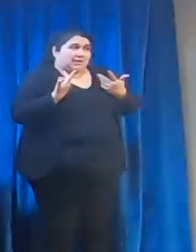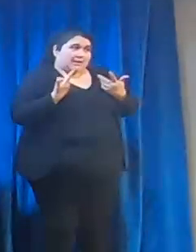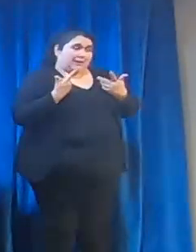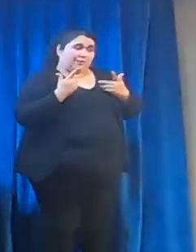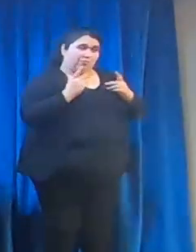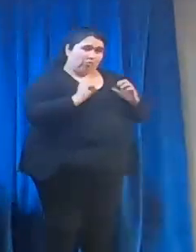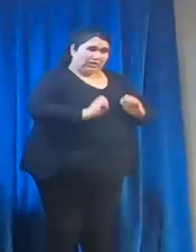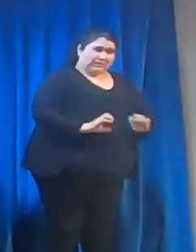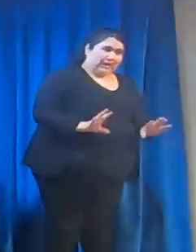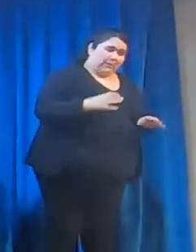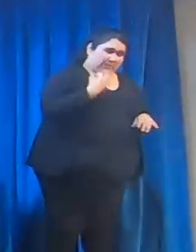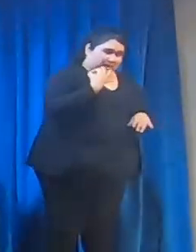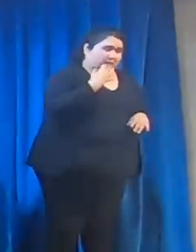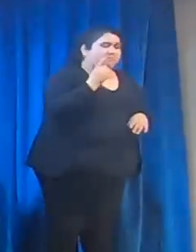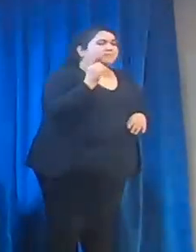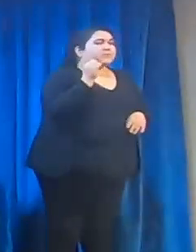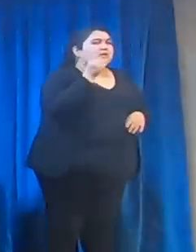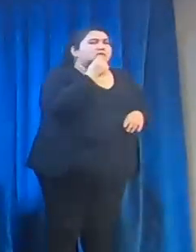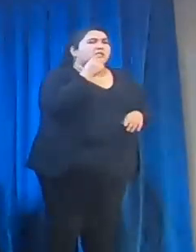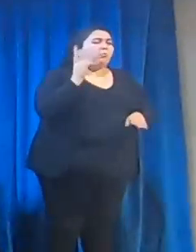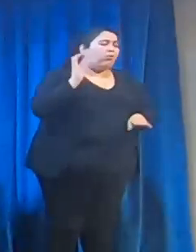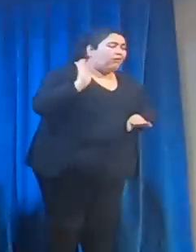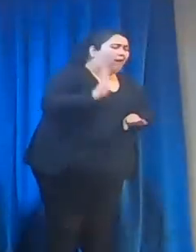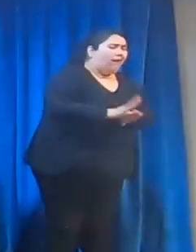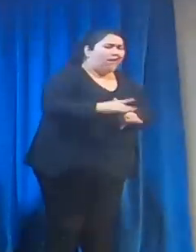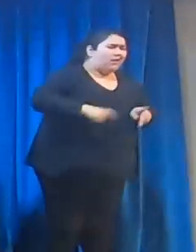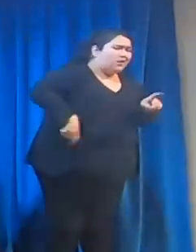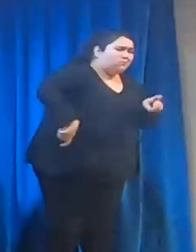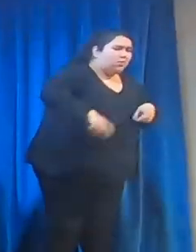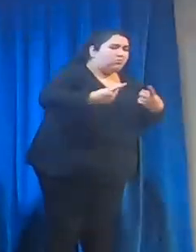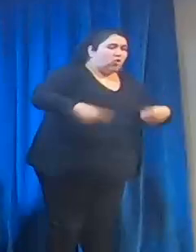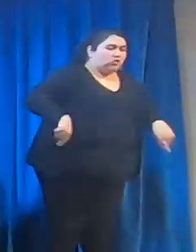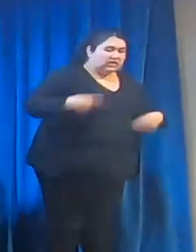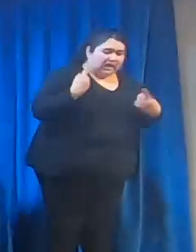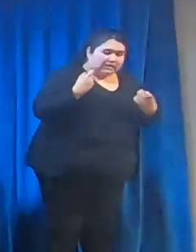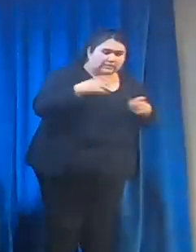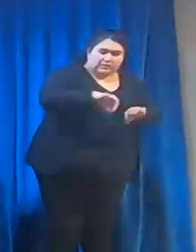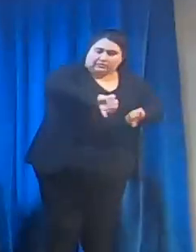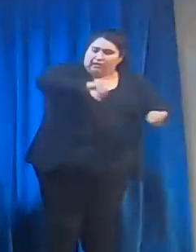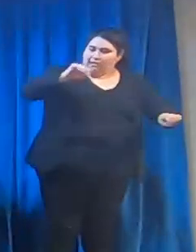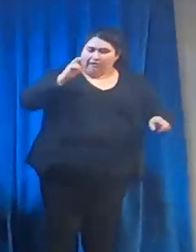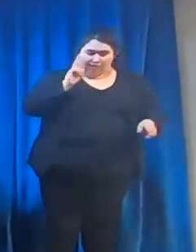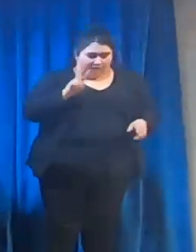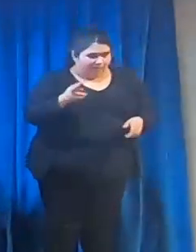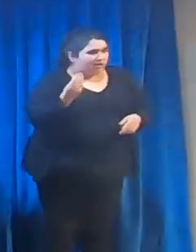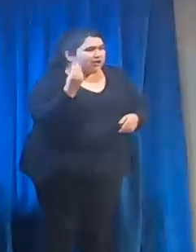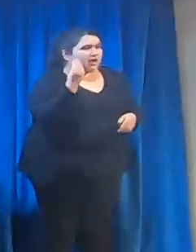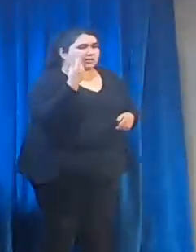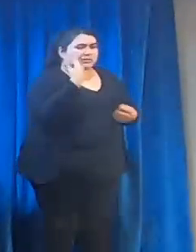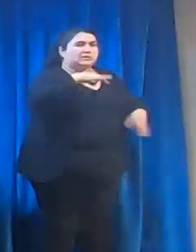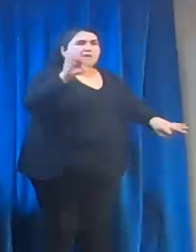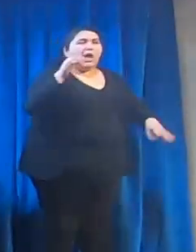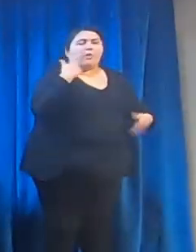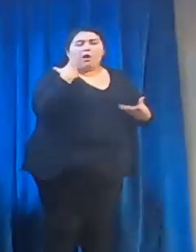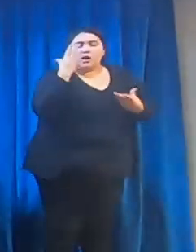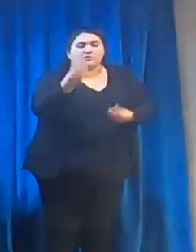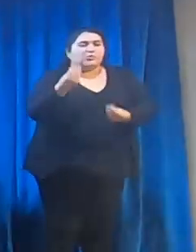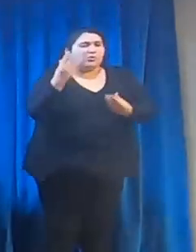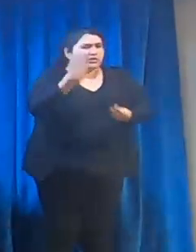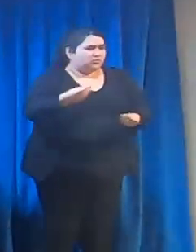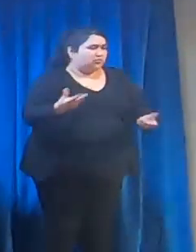mamá de un niño que está aplastado en el piso que lo que pasa es que el otro necesita ser reconocido, me saca corriendo diciéndome salvá al niño que está en el piso